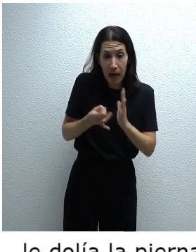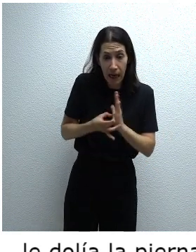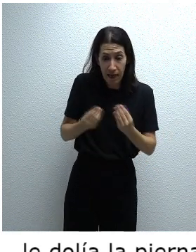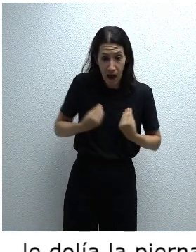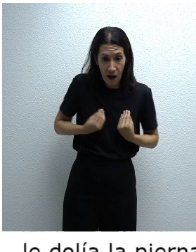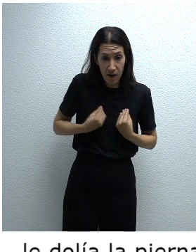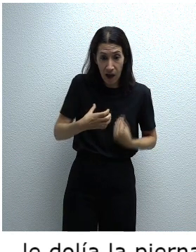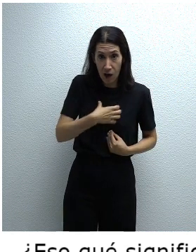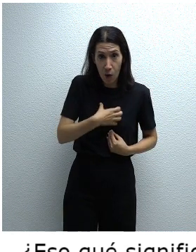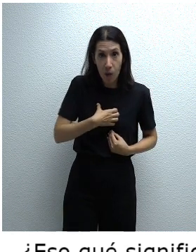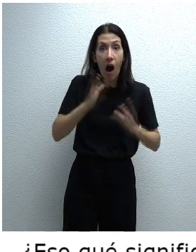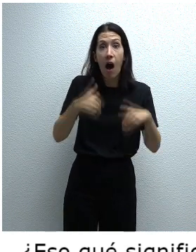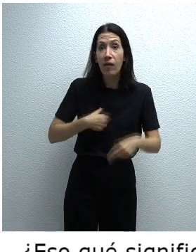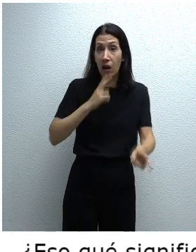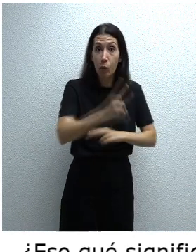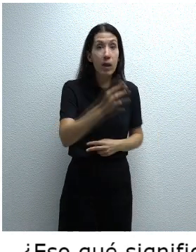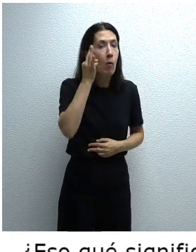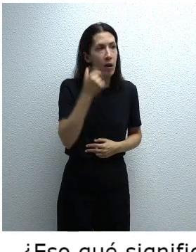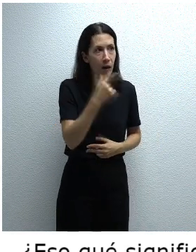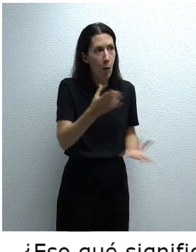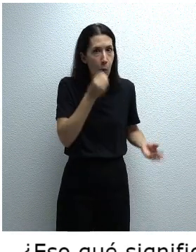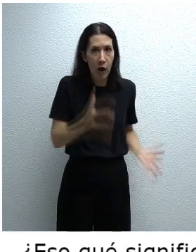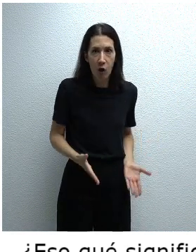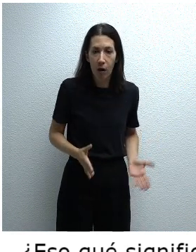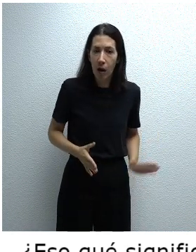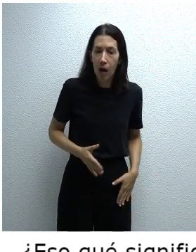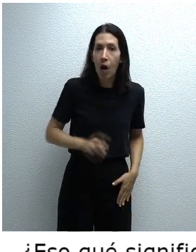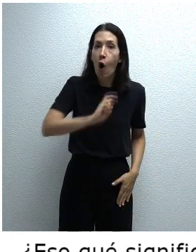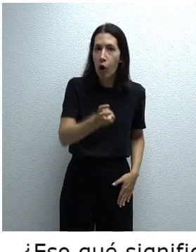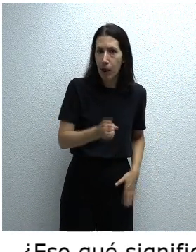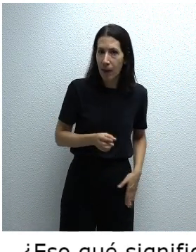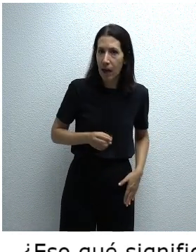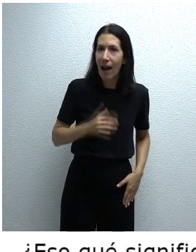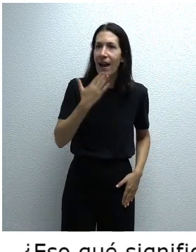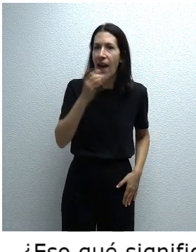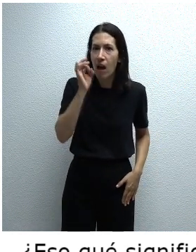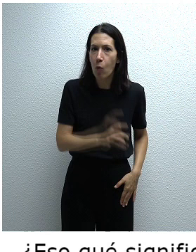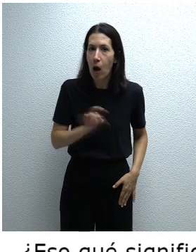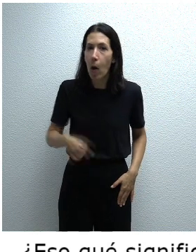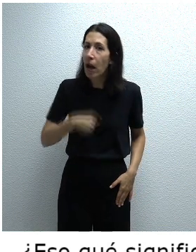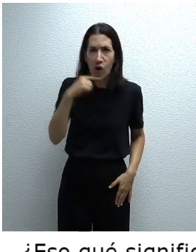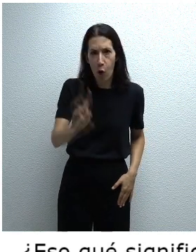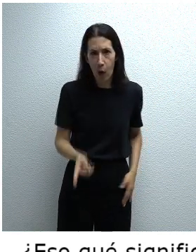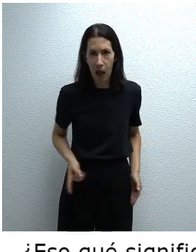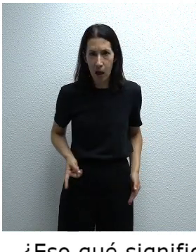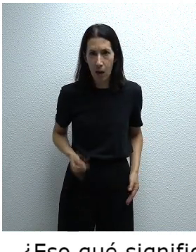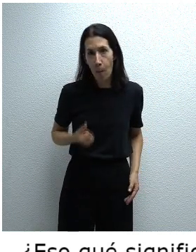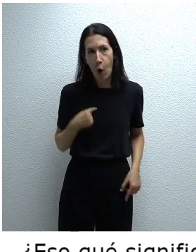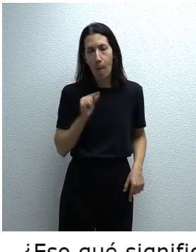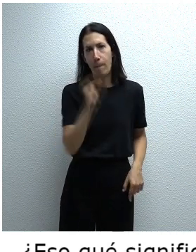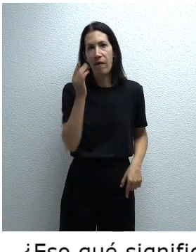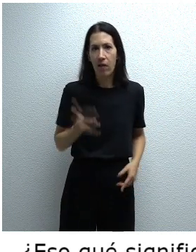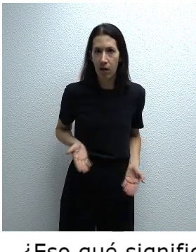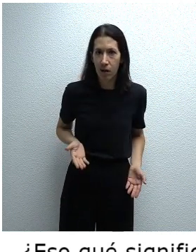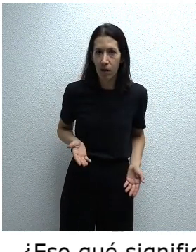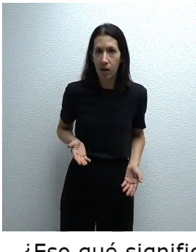fue muy contundente de esa persona, de esa mujer, y dijo, bueno, la otra pierna tiene la misma edad y no me duele. Entonces,